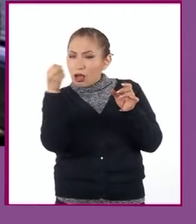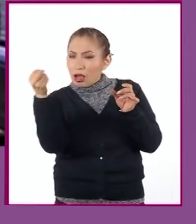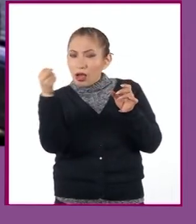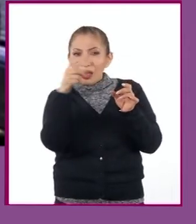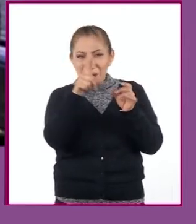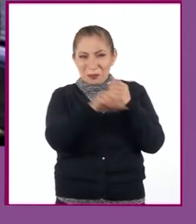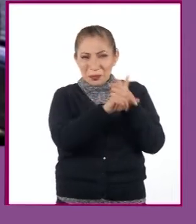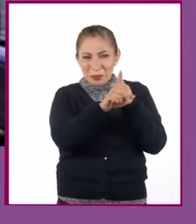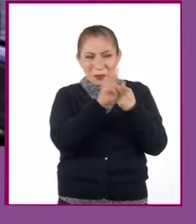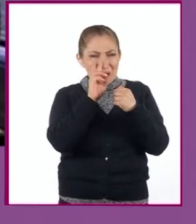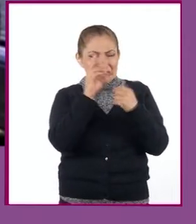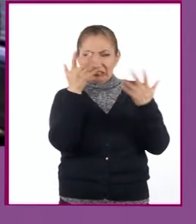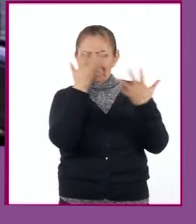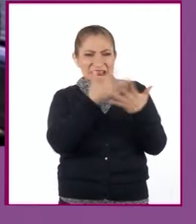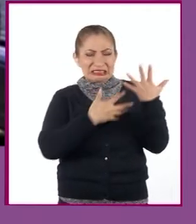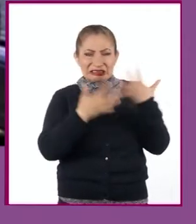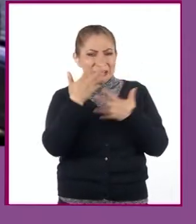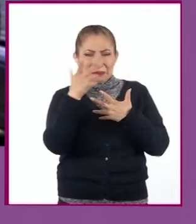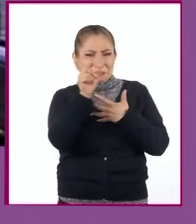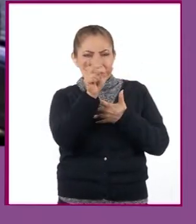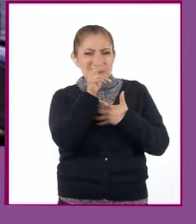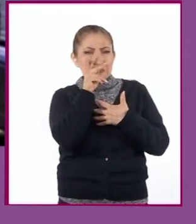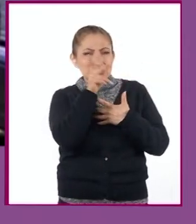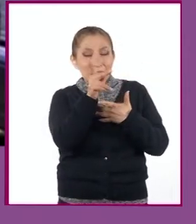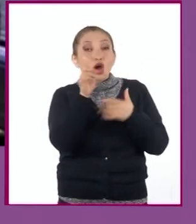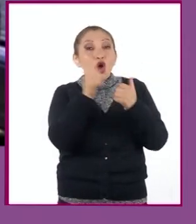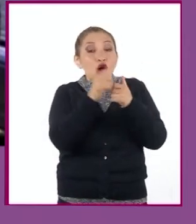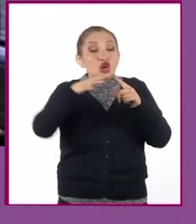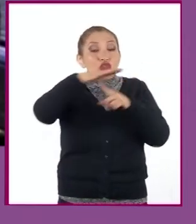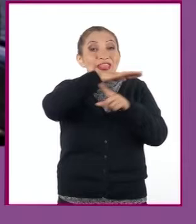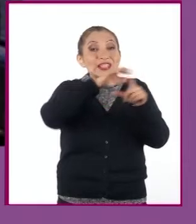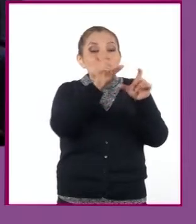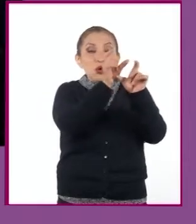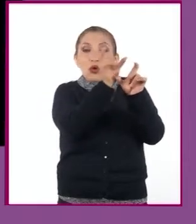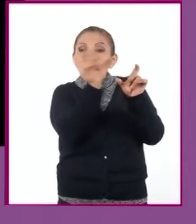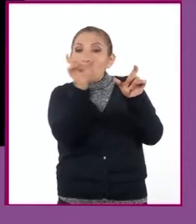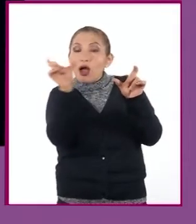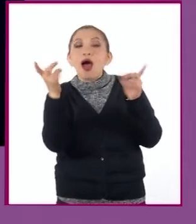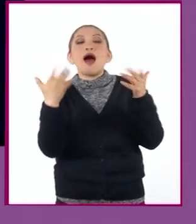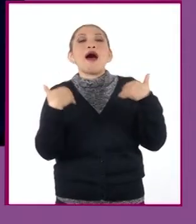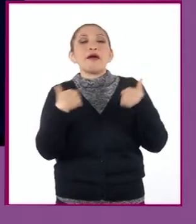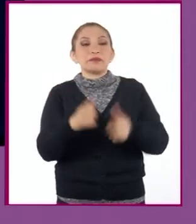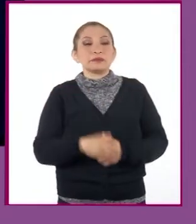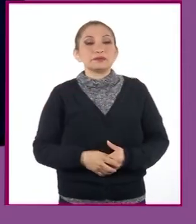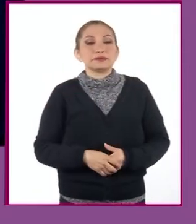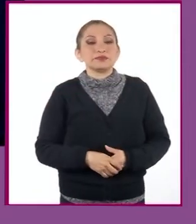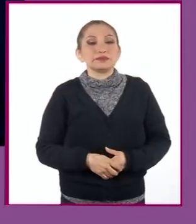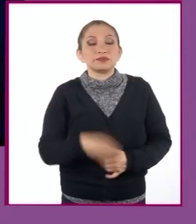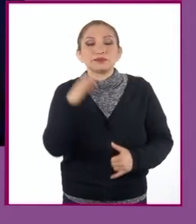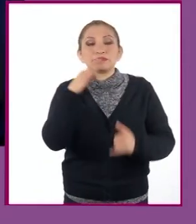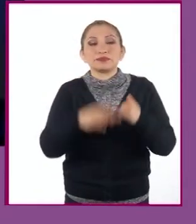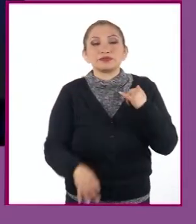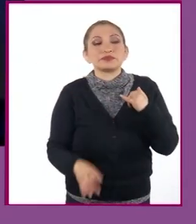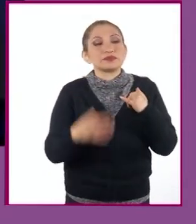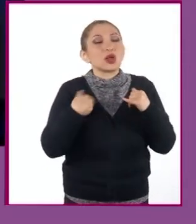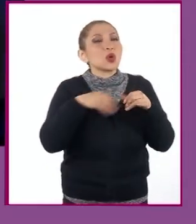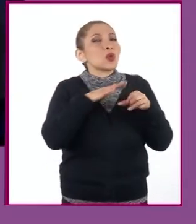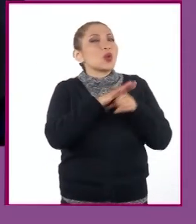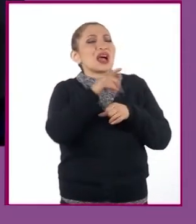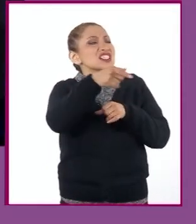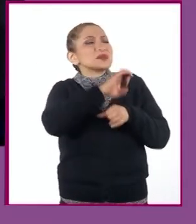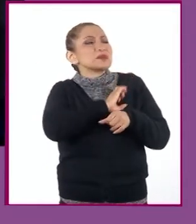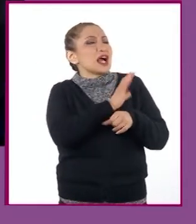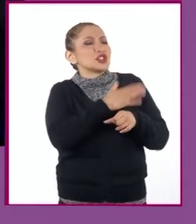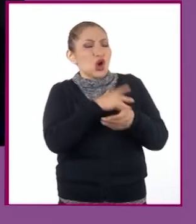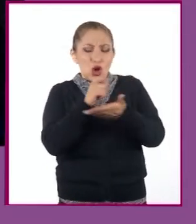lagunas de conocimiento individuales por medio de los contextos. Y por último, ¿cuál es el papel del